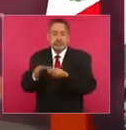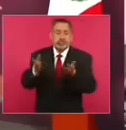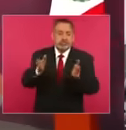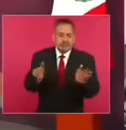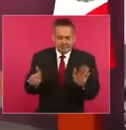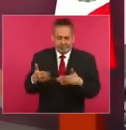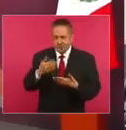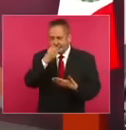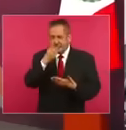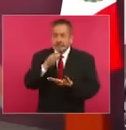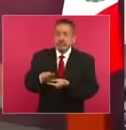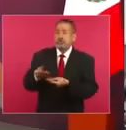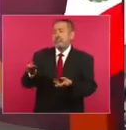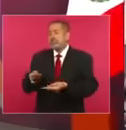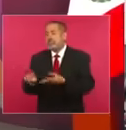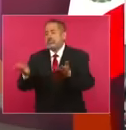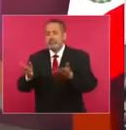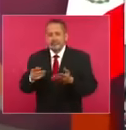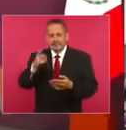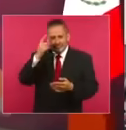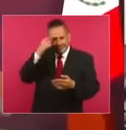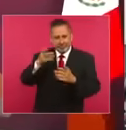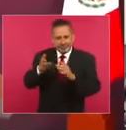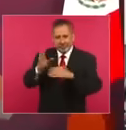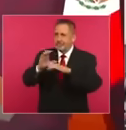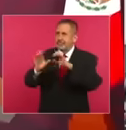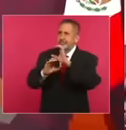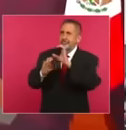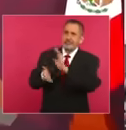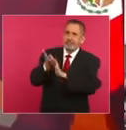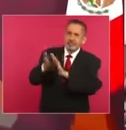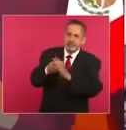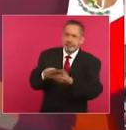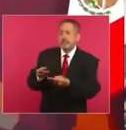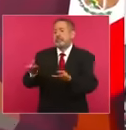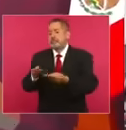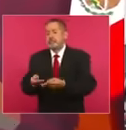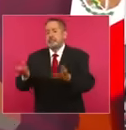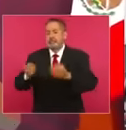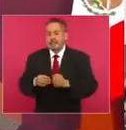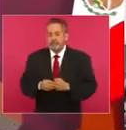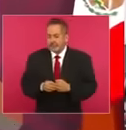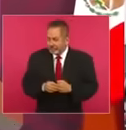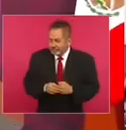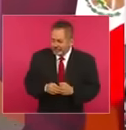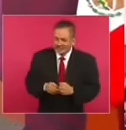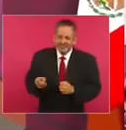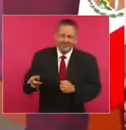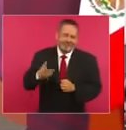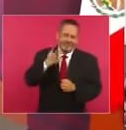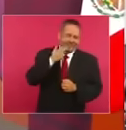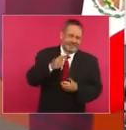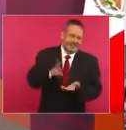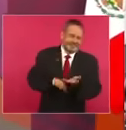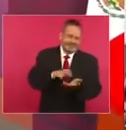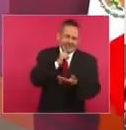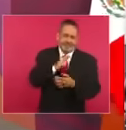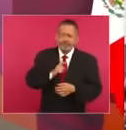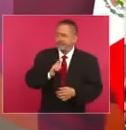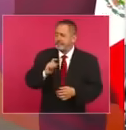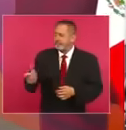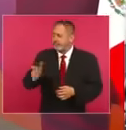y materiales de construcción, porque sabían que con esos candidatos, además como los tenían